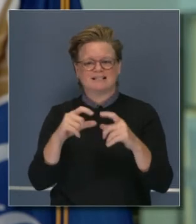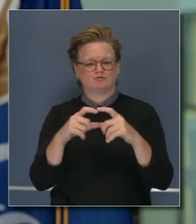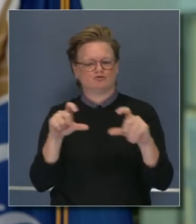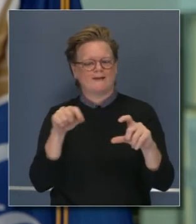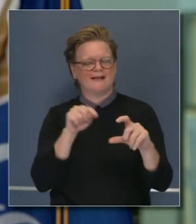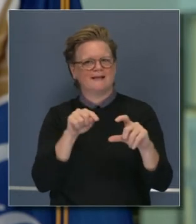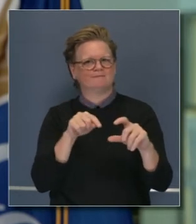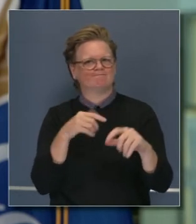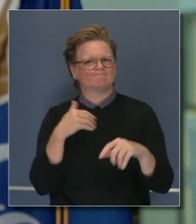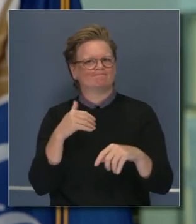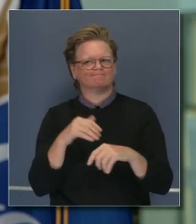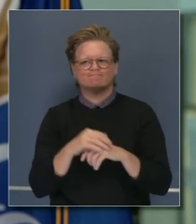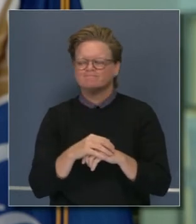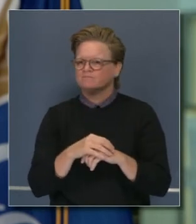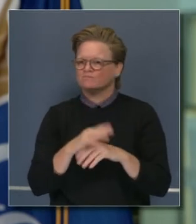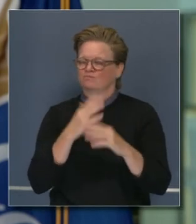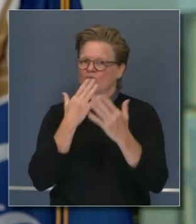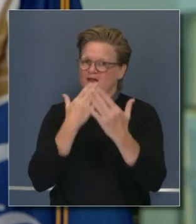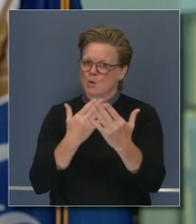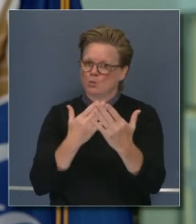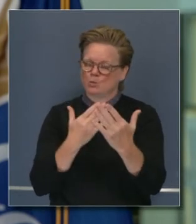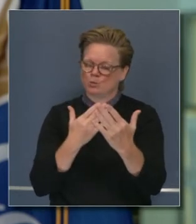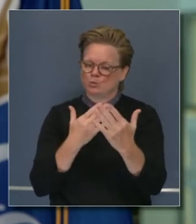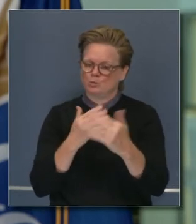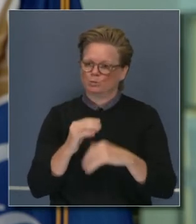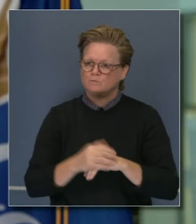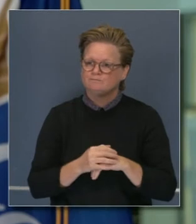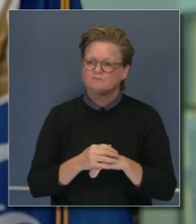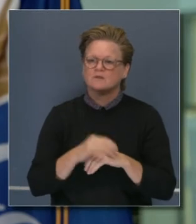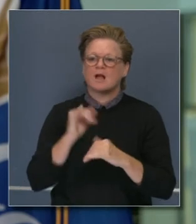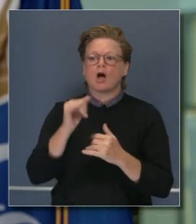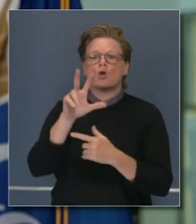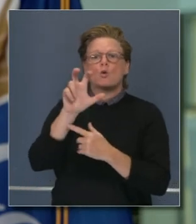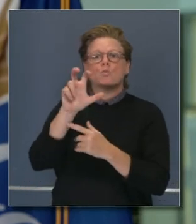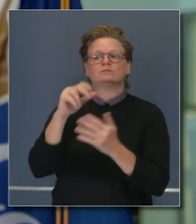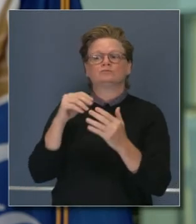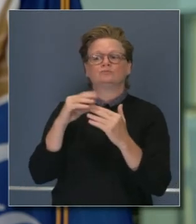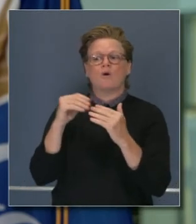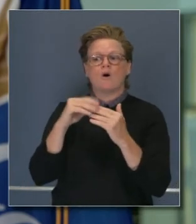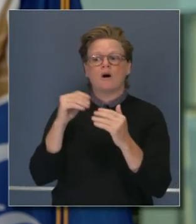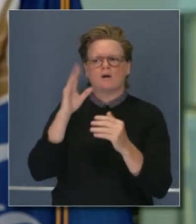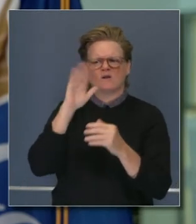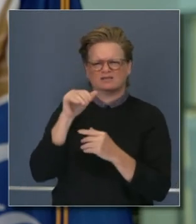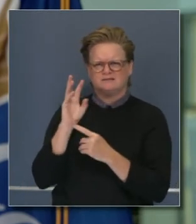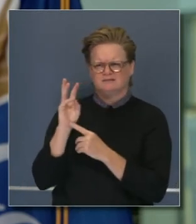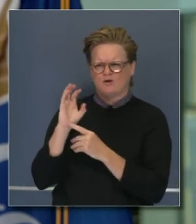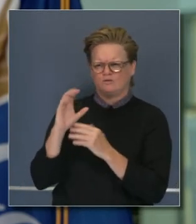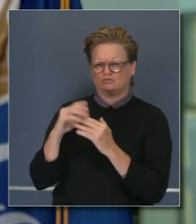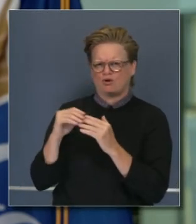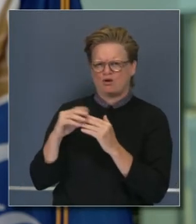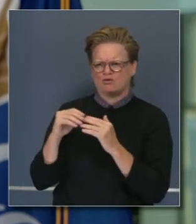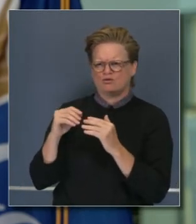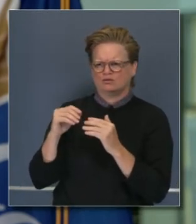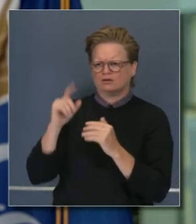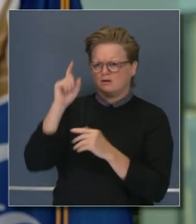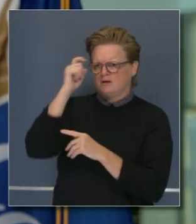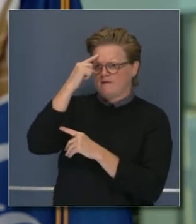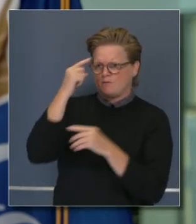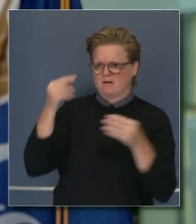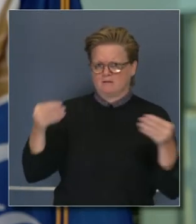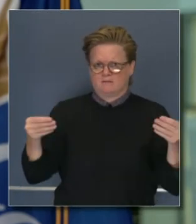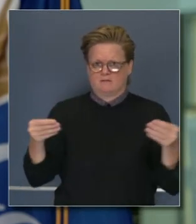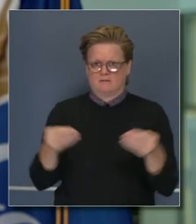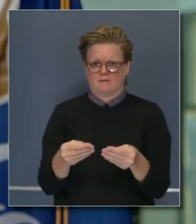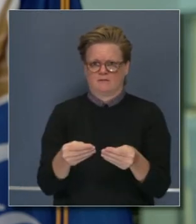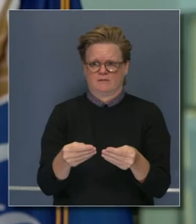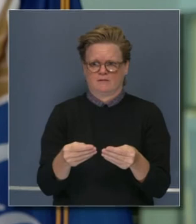cierto, gracias por mencionar esto, los $300, ya no tenemos esos $600 de contribución que provienen del